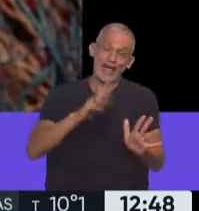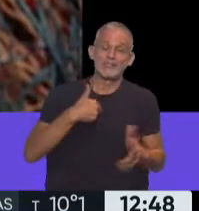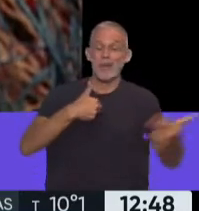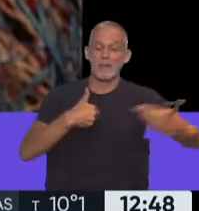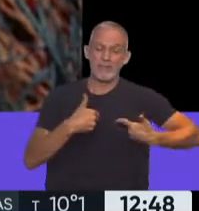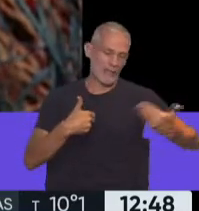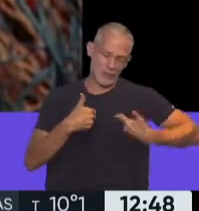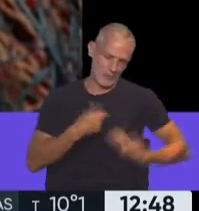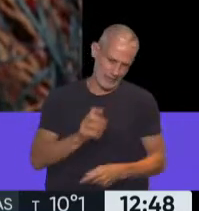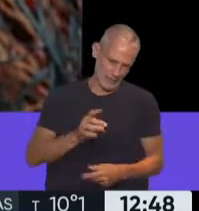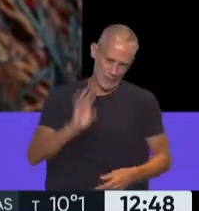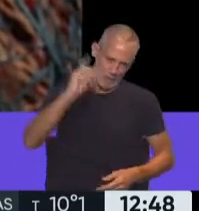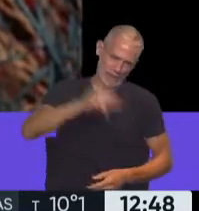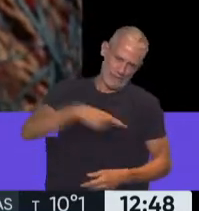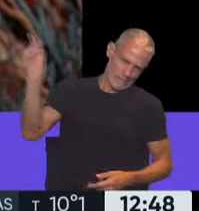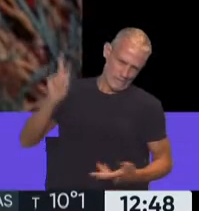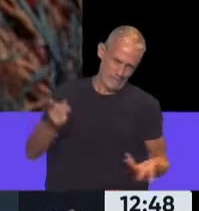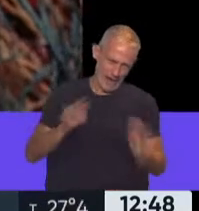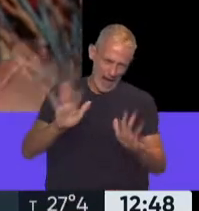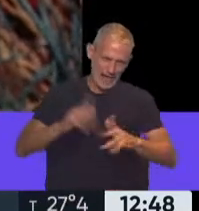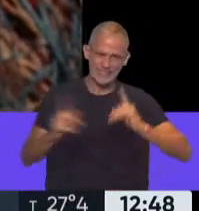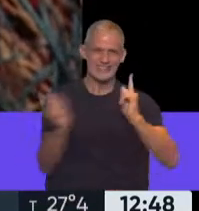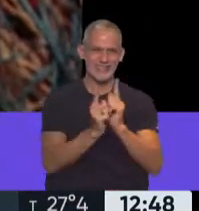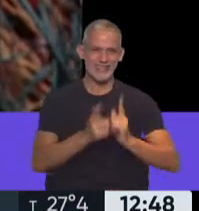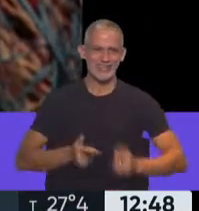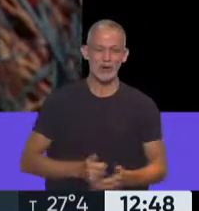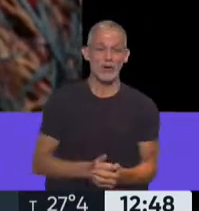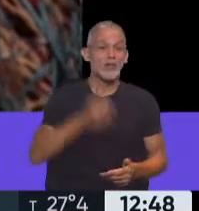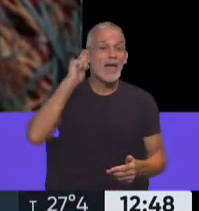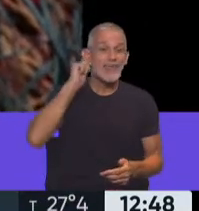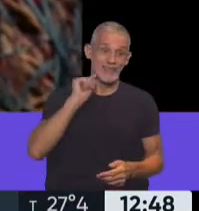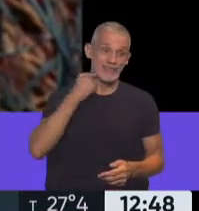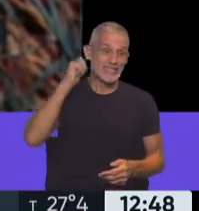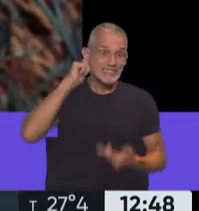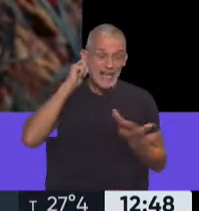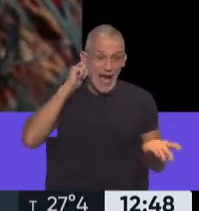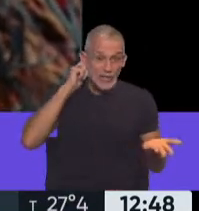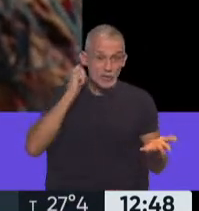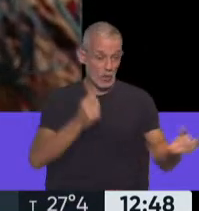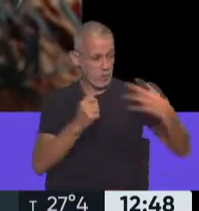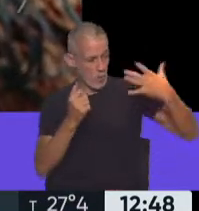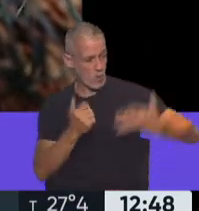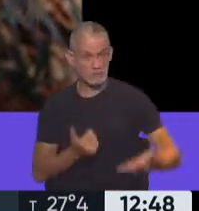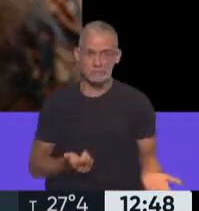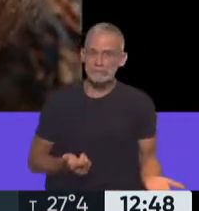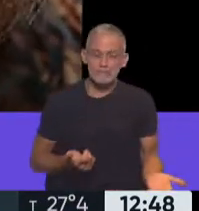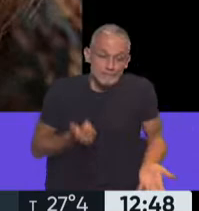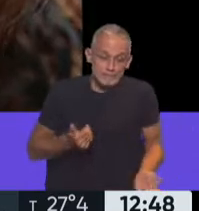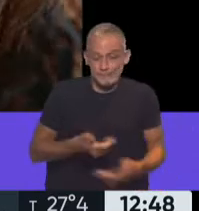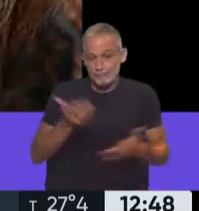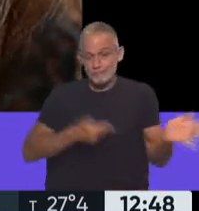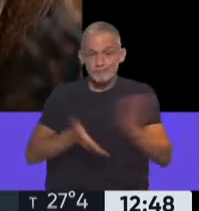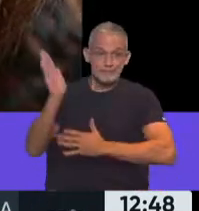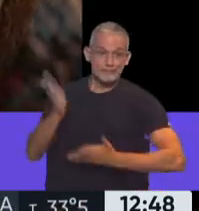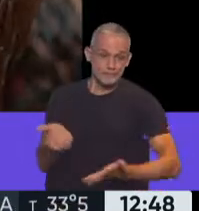verdad que no fue así que me retirara de mi casa a los 13 años a los 13 años y ahí digamos